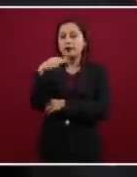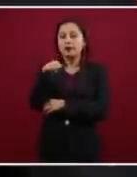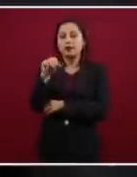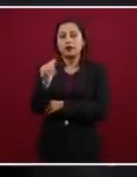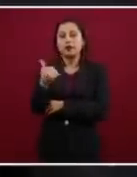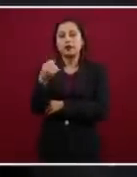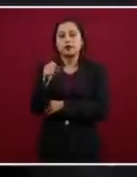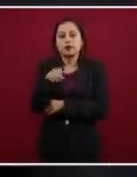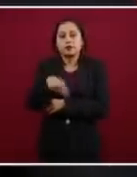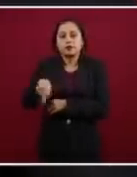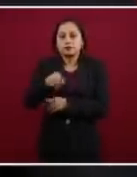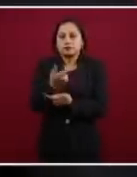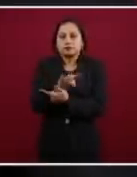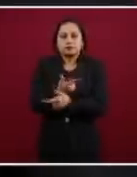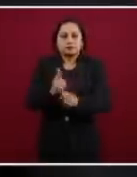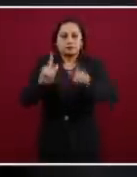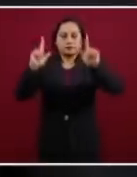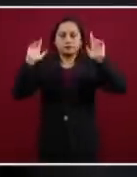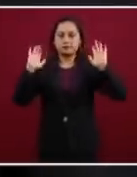de manifestarse